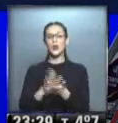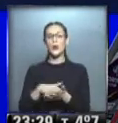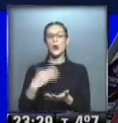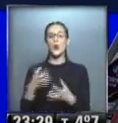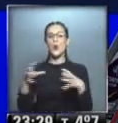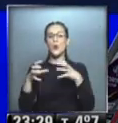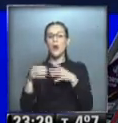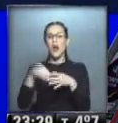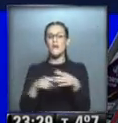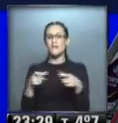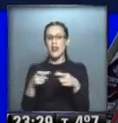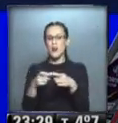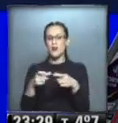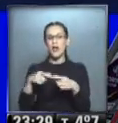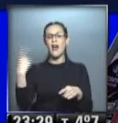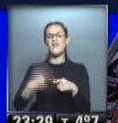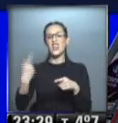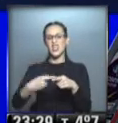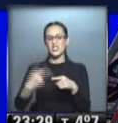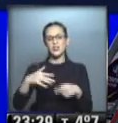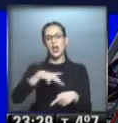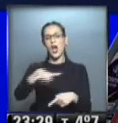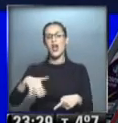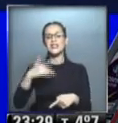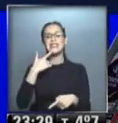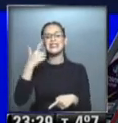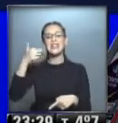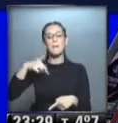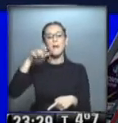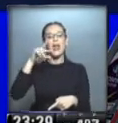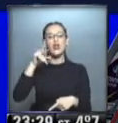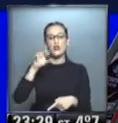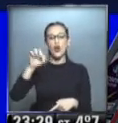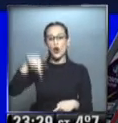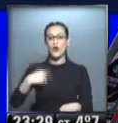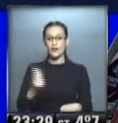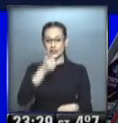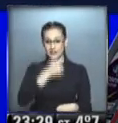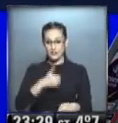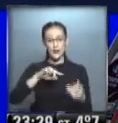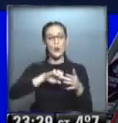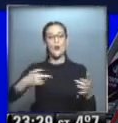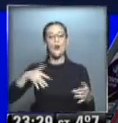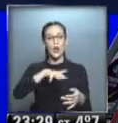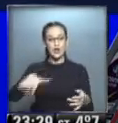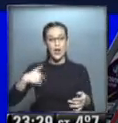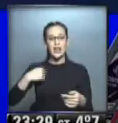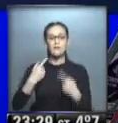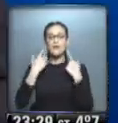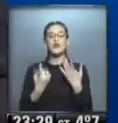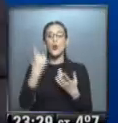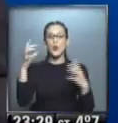magnífico festival de country que se hace en la ciudad de San Pedro. Este fin de semana se realiza en Buenos Aires y te voy a presentar a una de las bandas que va a estar